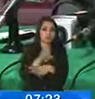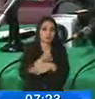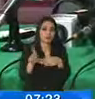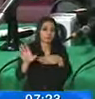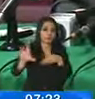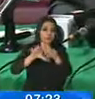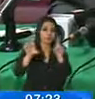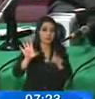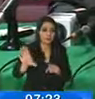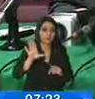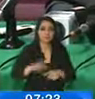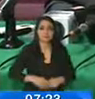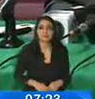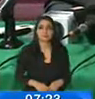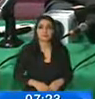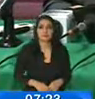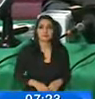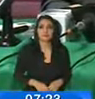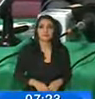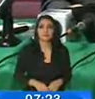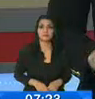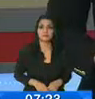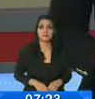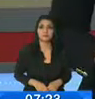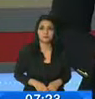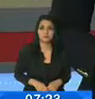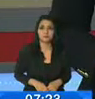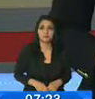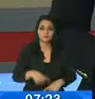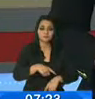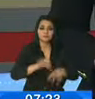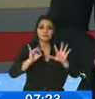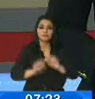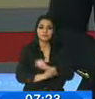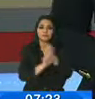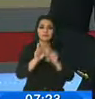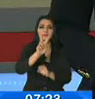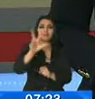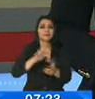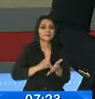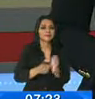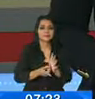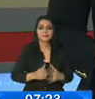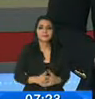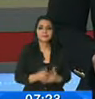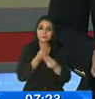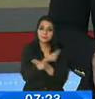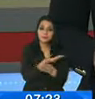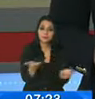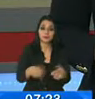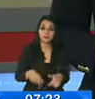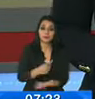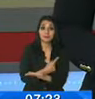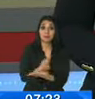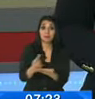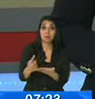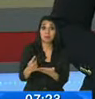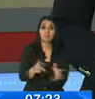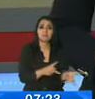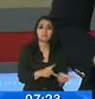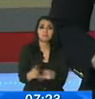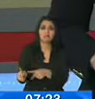empresa. Informó Javier Gallo. Son las 7 de la mañana con 23 minutos y les contamos que esta semana estaba previsto que